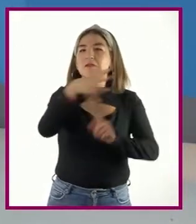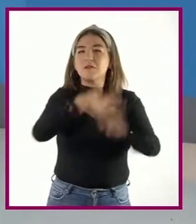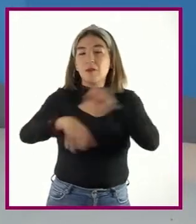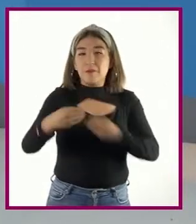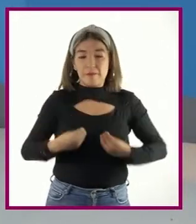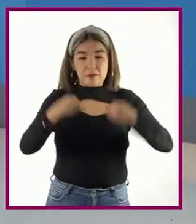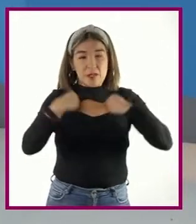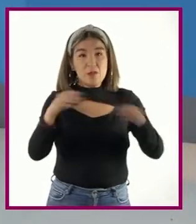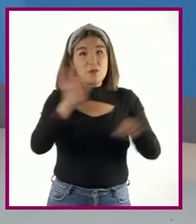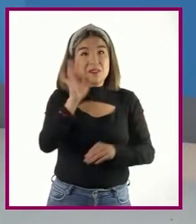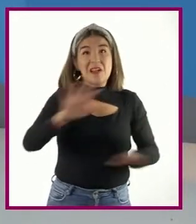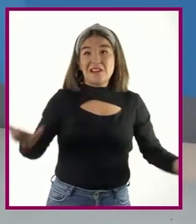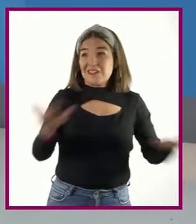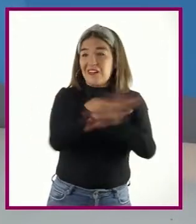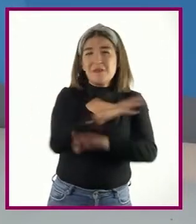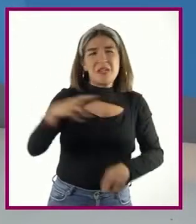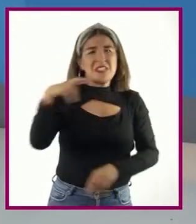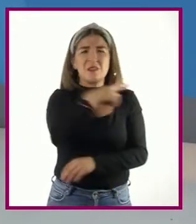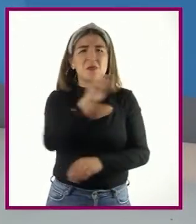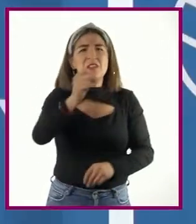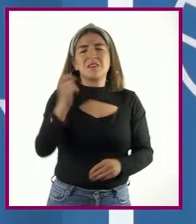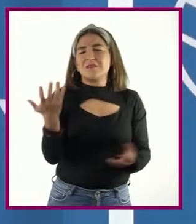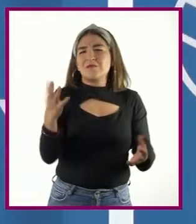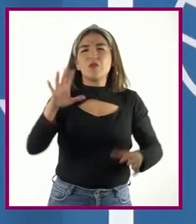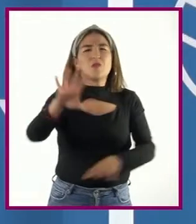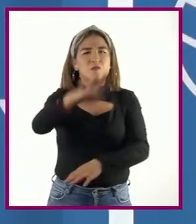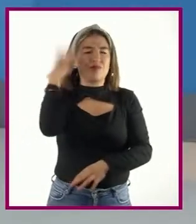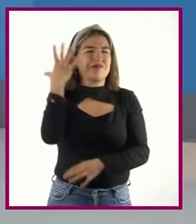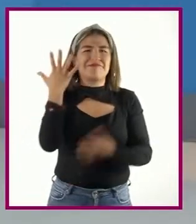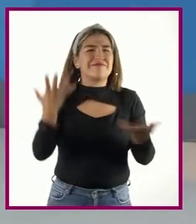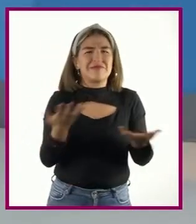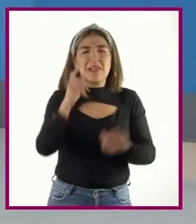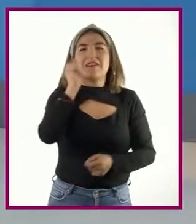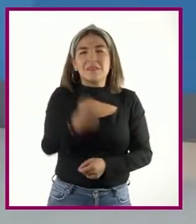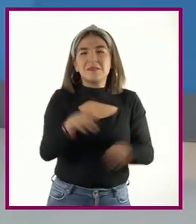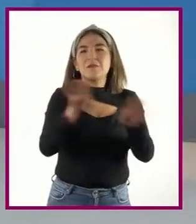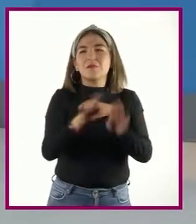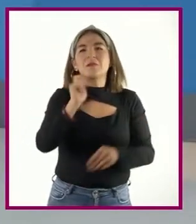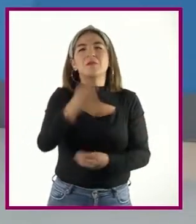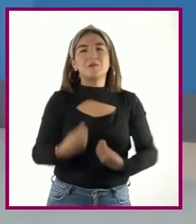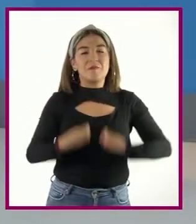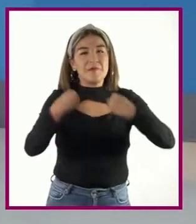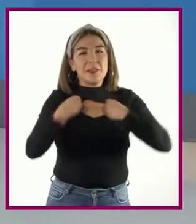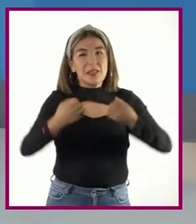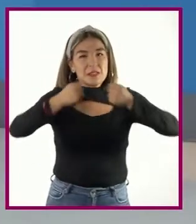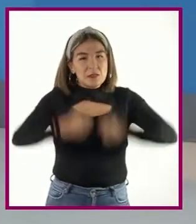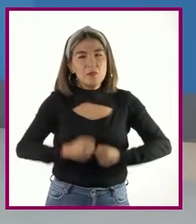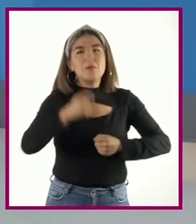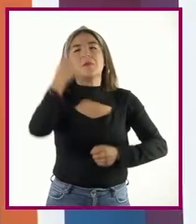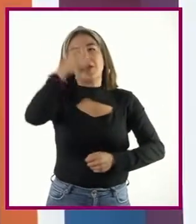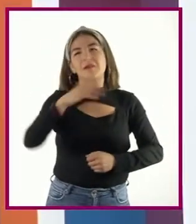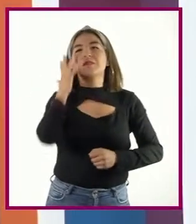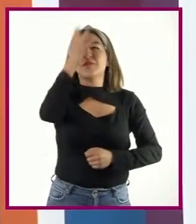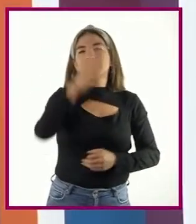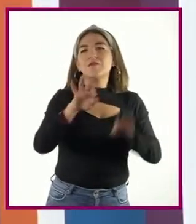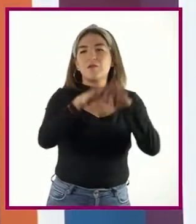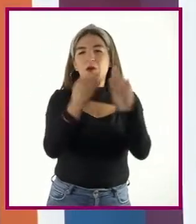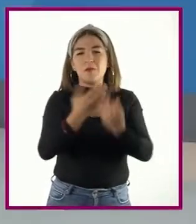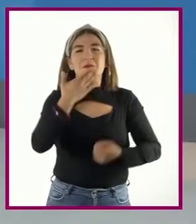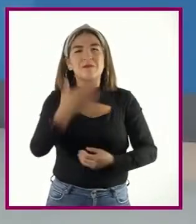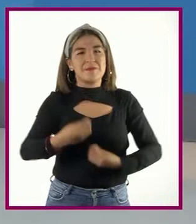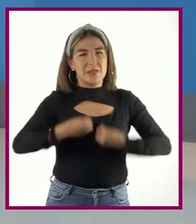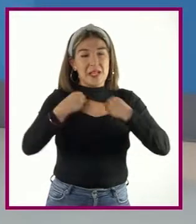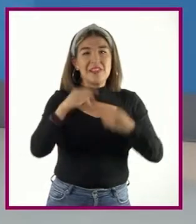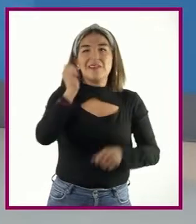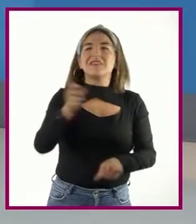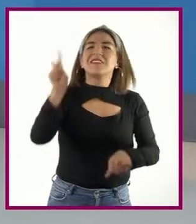vivimos no van a cambiar drásticamente de un momento a otro, poniendo en riesgo nuestra integridad y nuestra forma de vida. Saber que